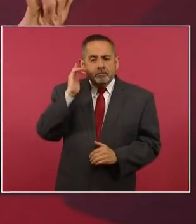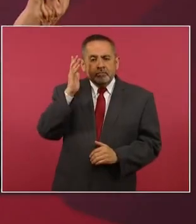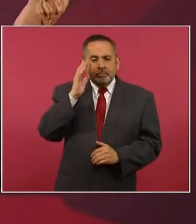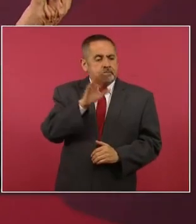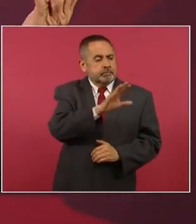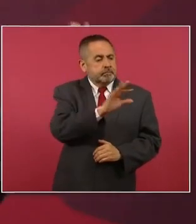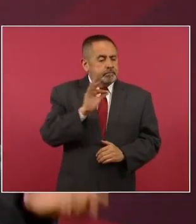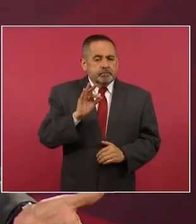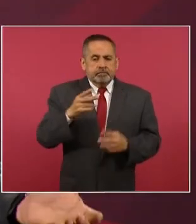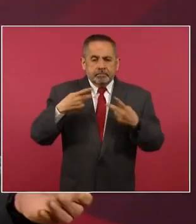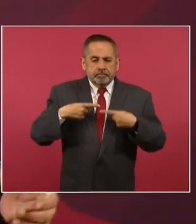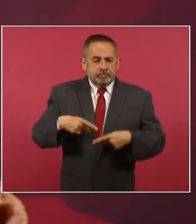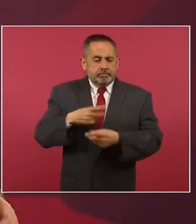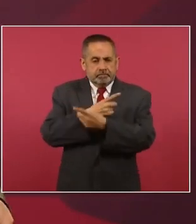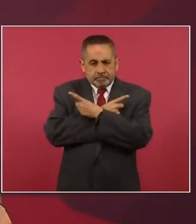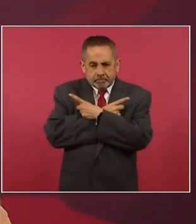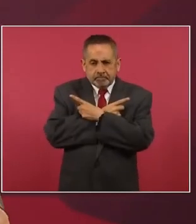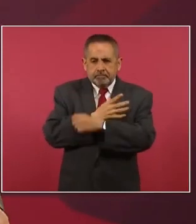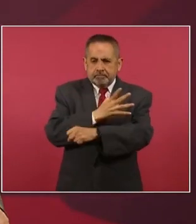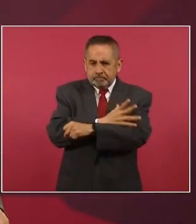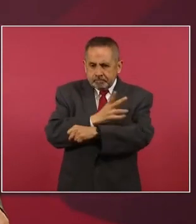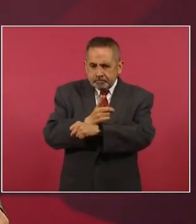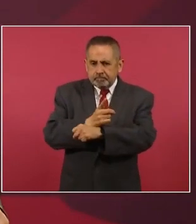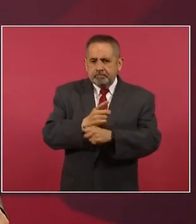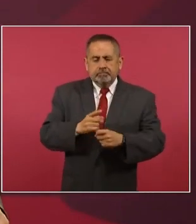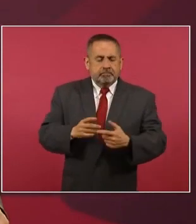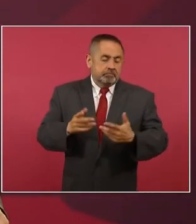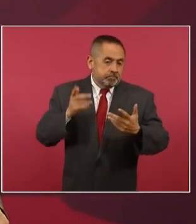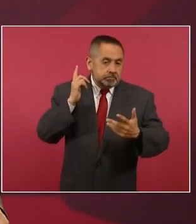decentes, honrados,